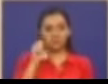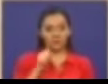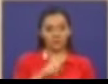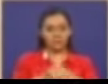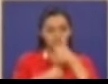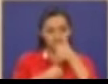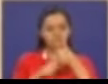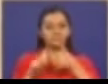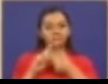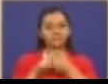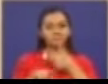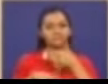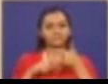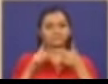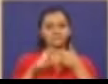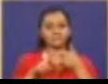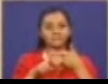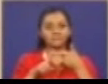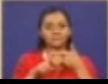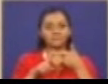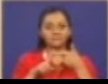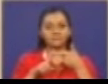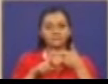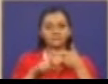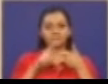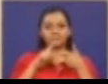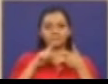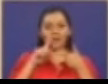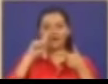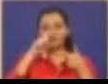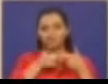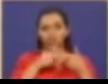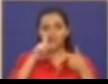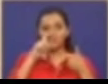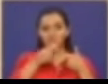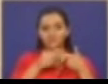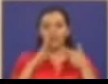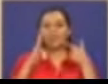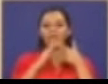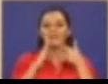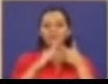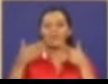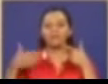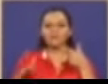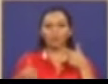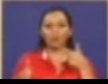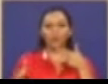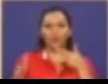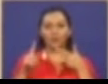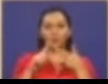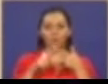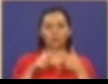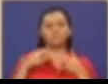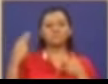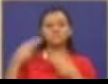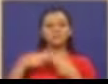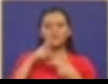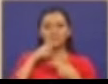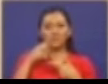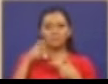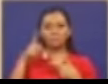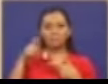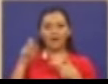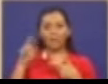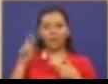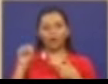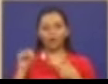Picantes de Leo. Cañar ganó Azogues con la Casa del Encebollado. Concursante Hernán